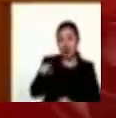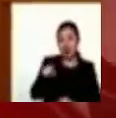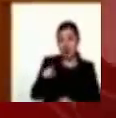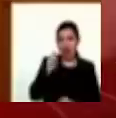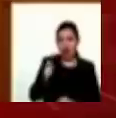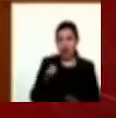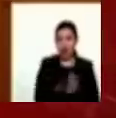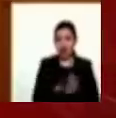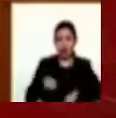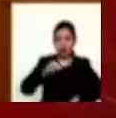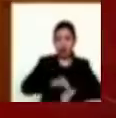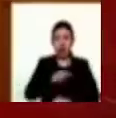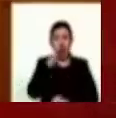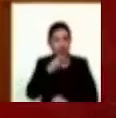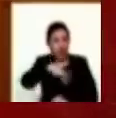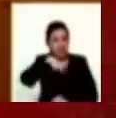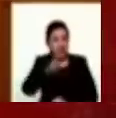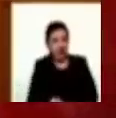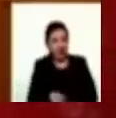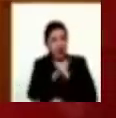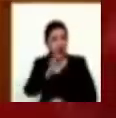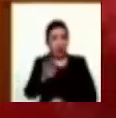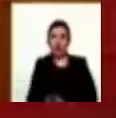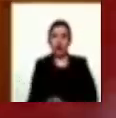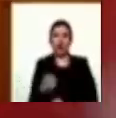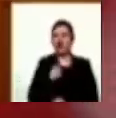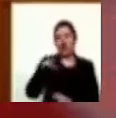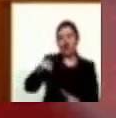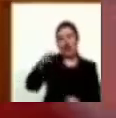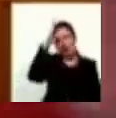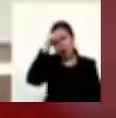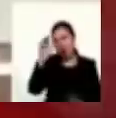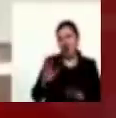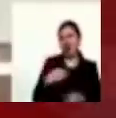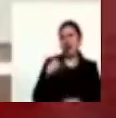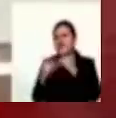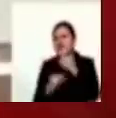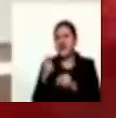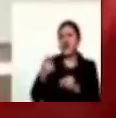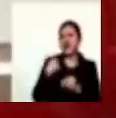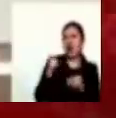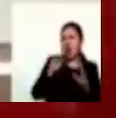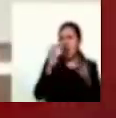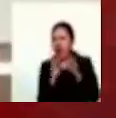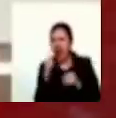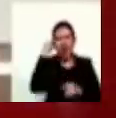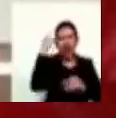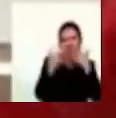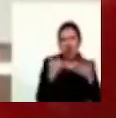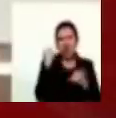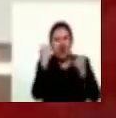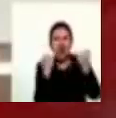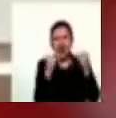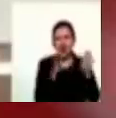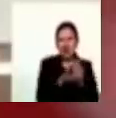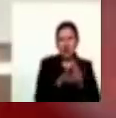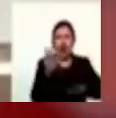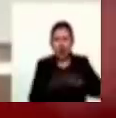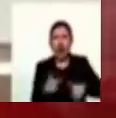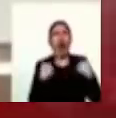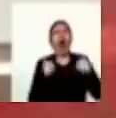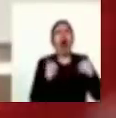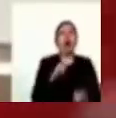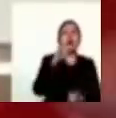suscitó el problema con la guardería abc en la cual ya sabemos que incluso el ministro arturo saldívar